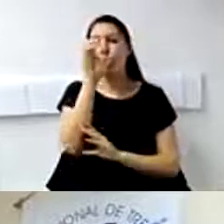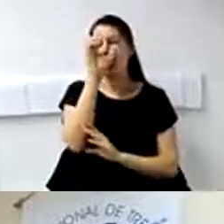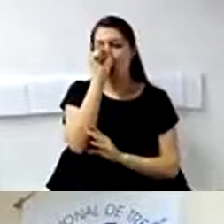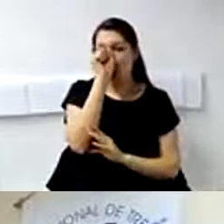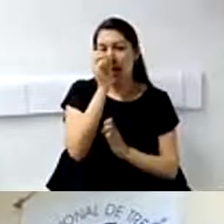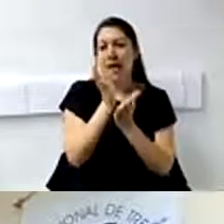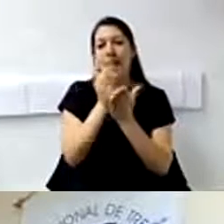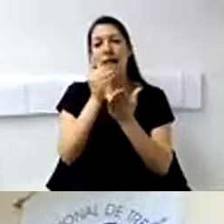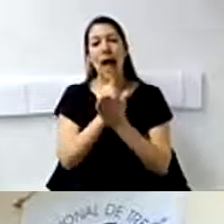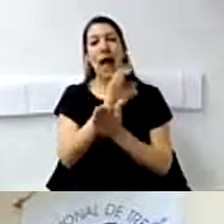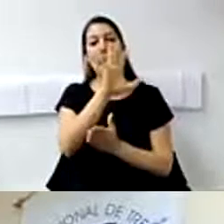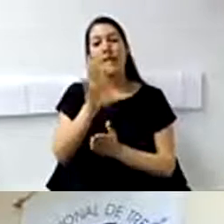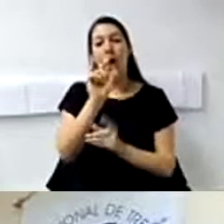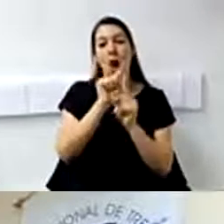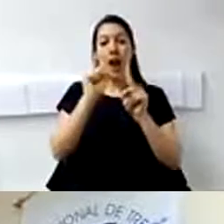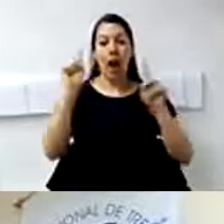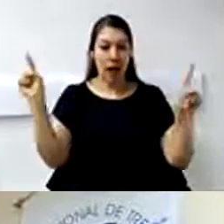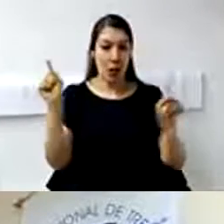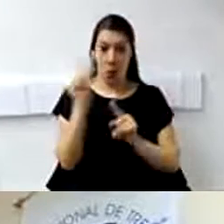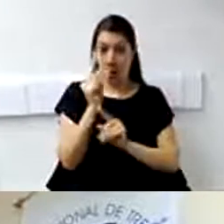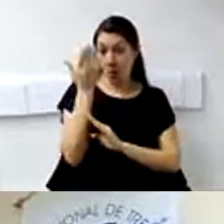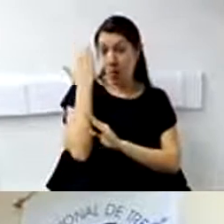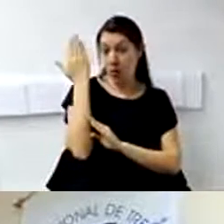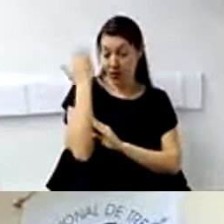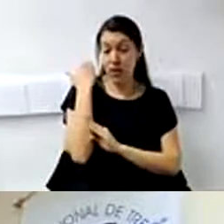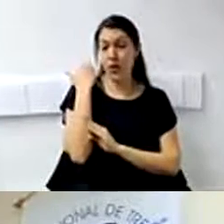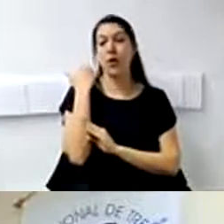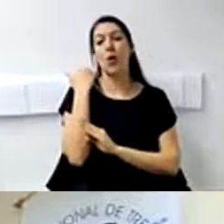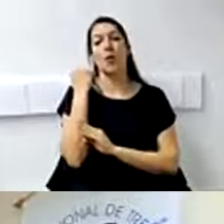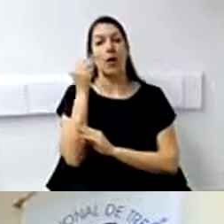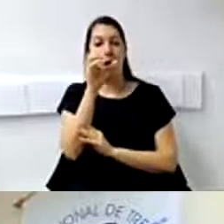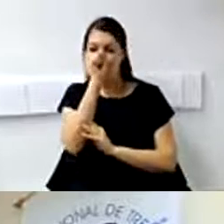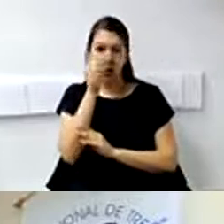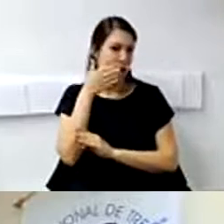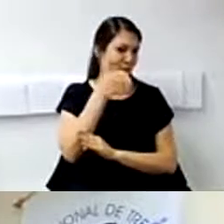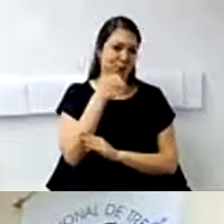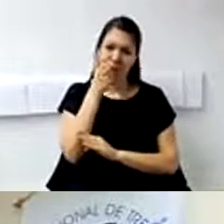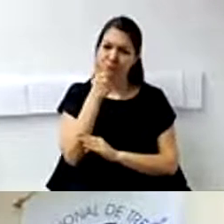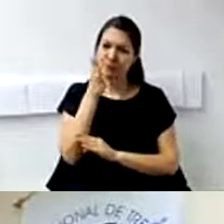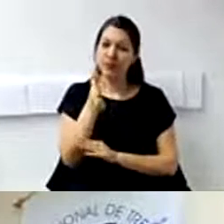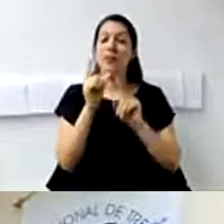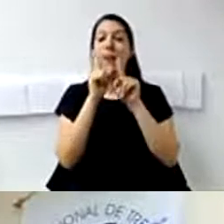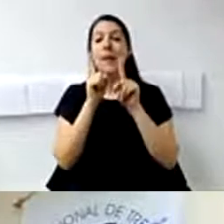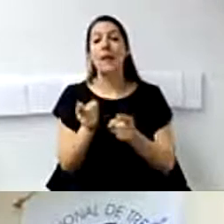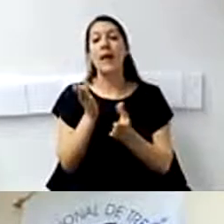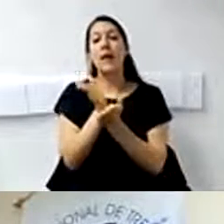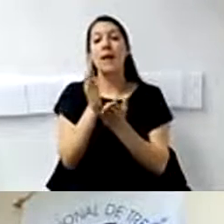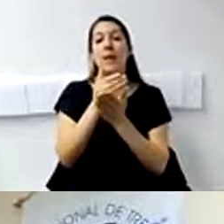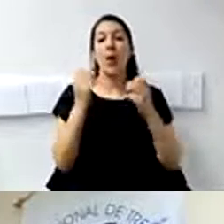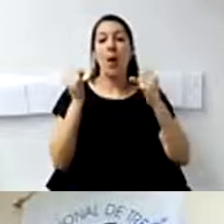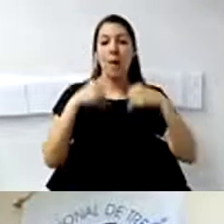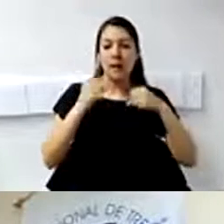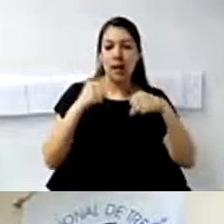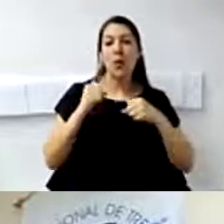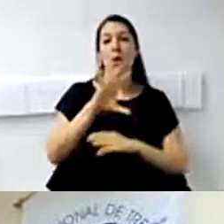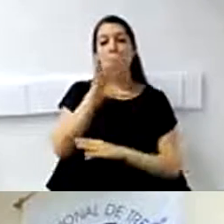de Cerro Largo, donde estuvimos hace poco. Bueno, Florida voy seguido, también a Paysandú, a Cerro